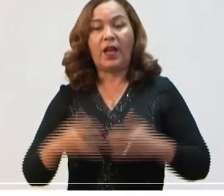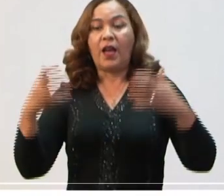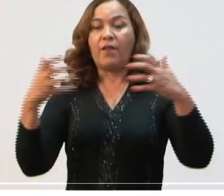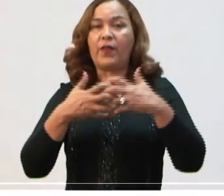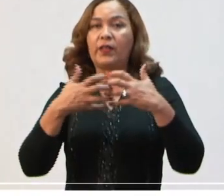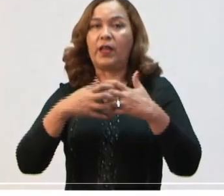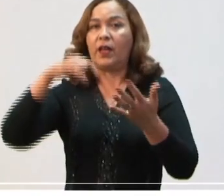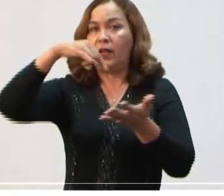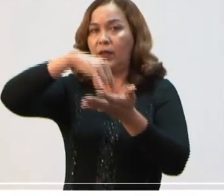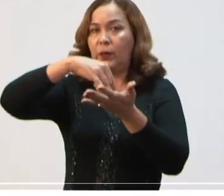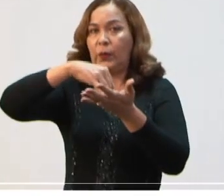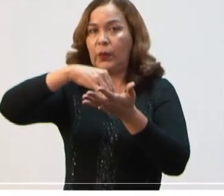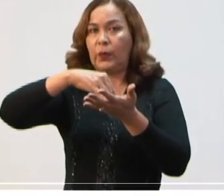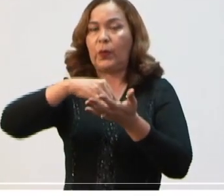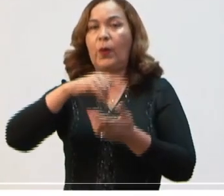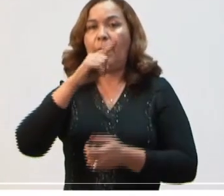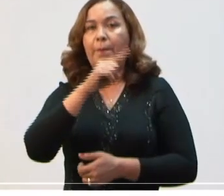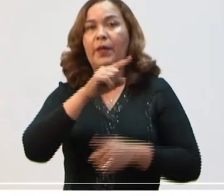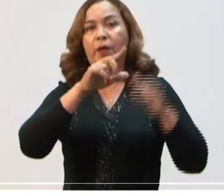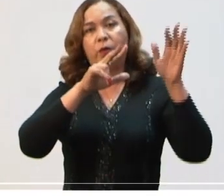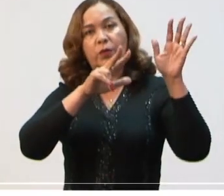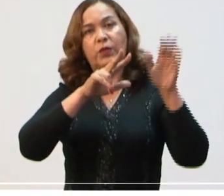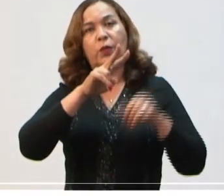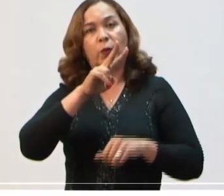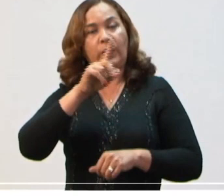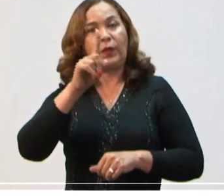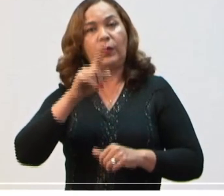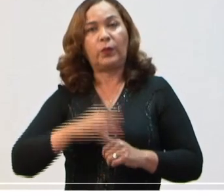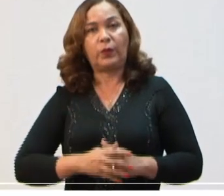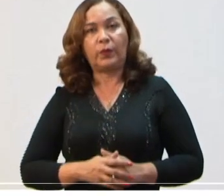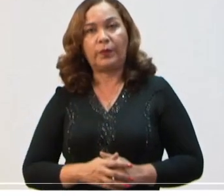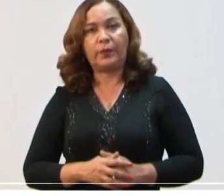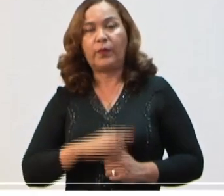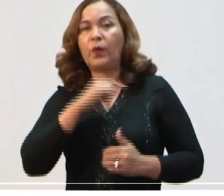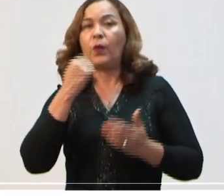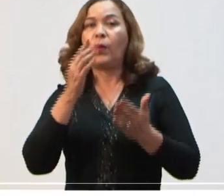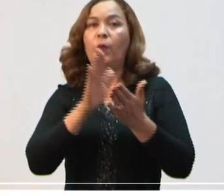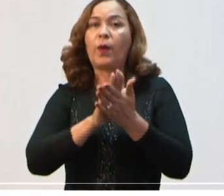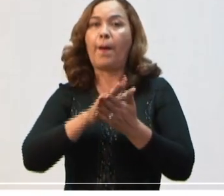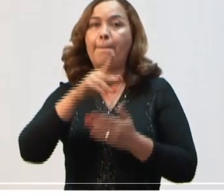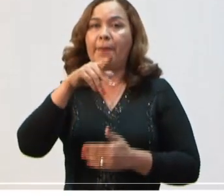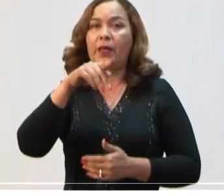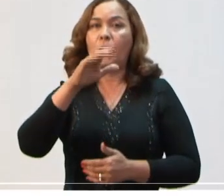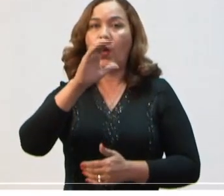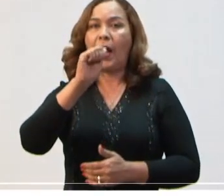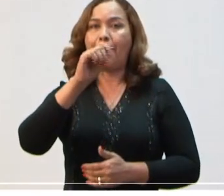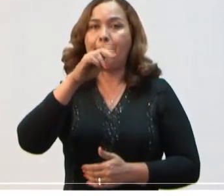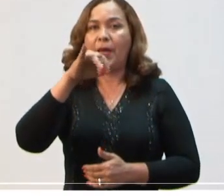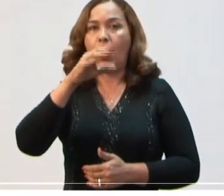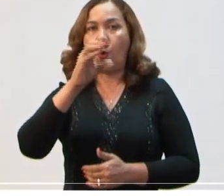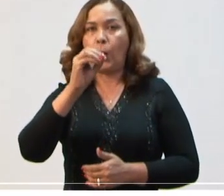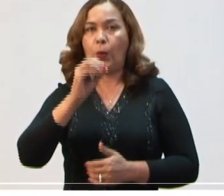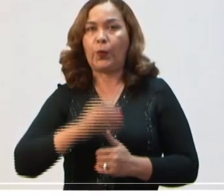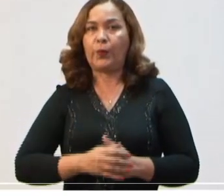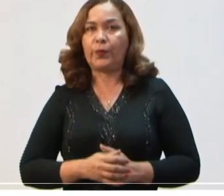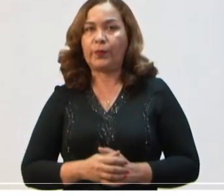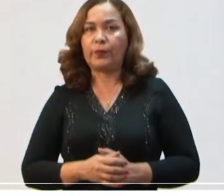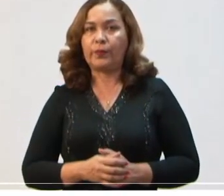batalla de carabobo 1821 muerte de pedro camejo